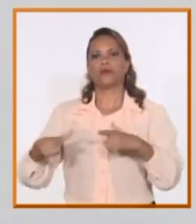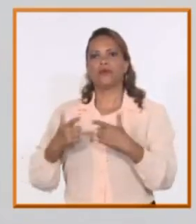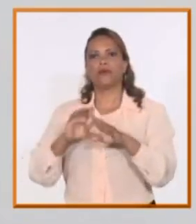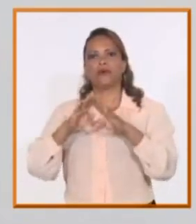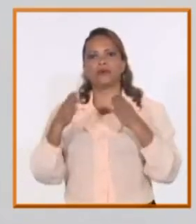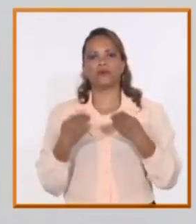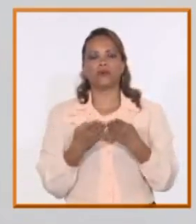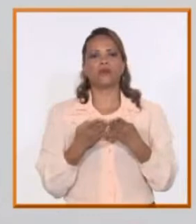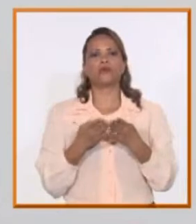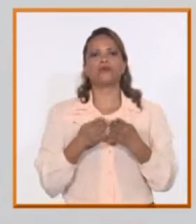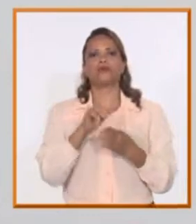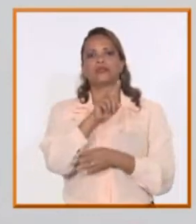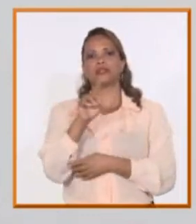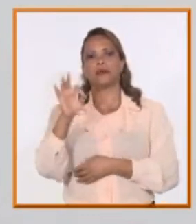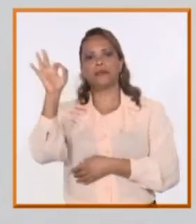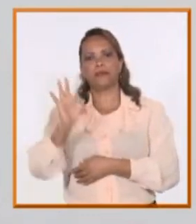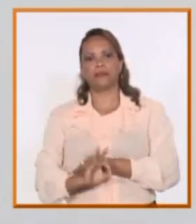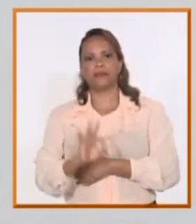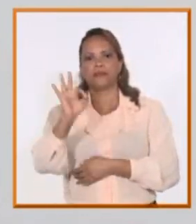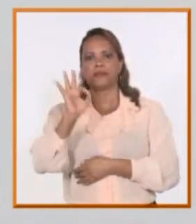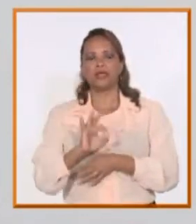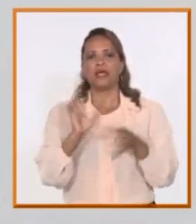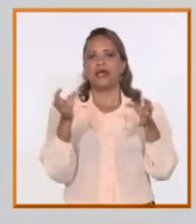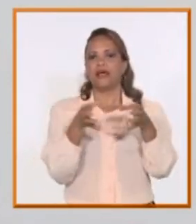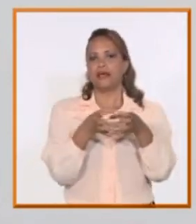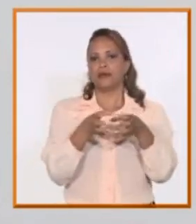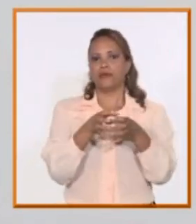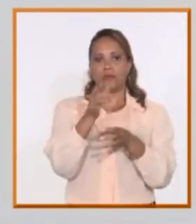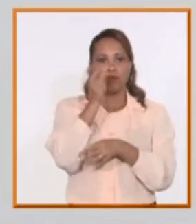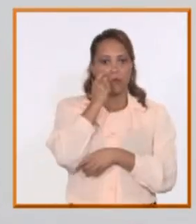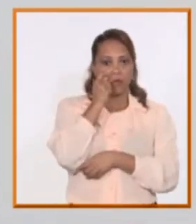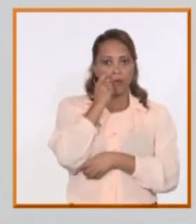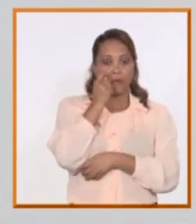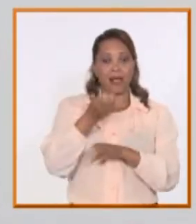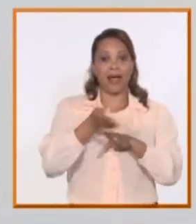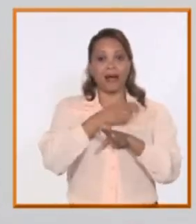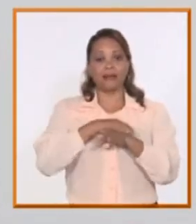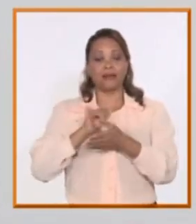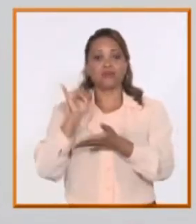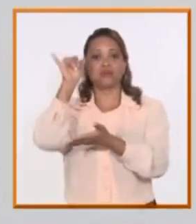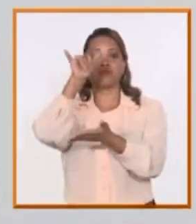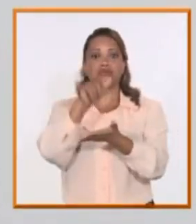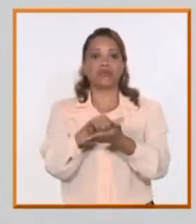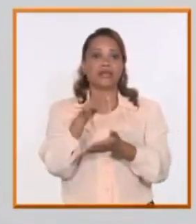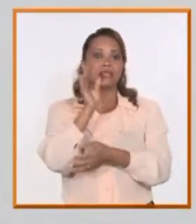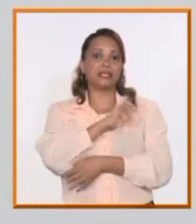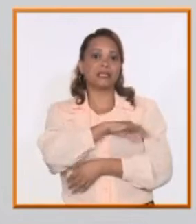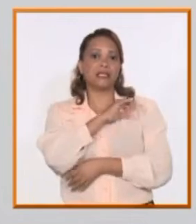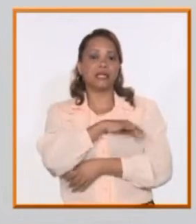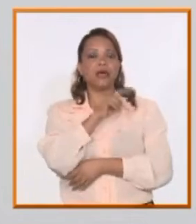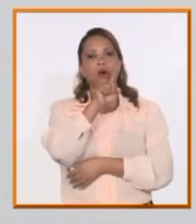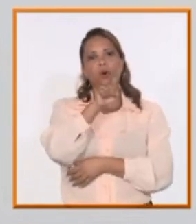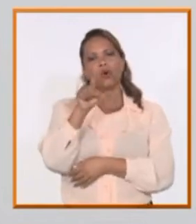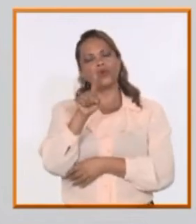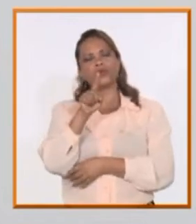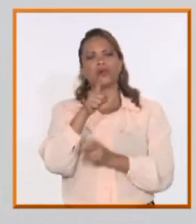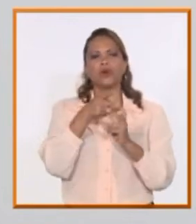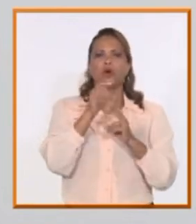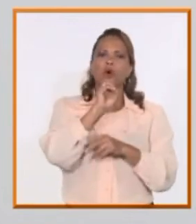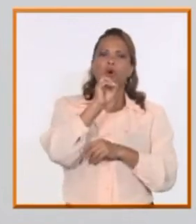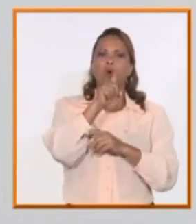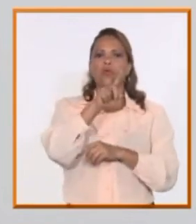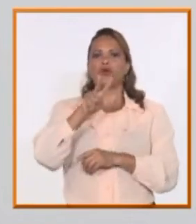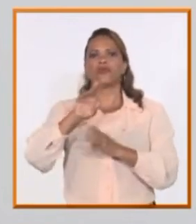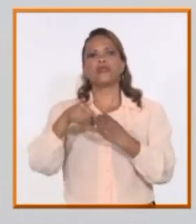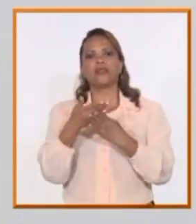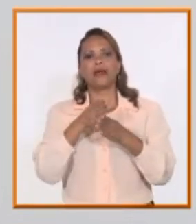al 100%, nuestro equipo, el masculino, antes de ir para Chile estuvo sobre los 11 o 12 días preparándose en